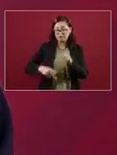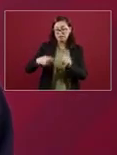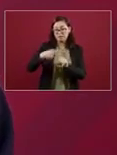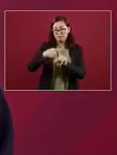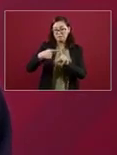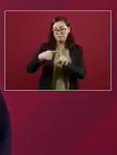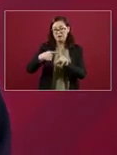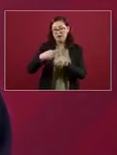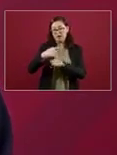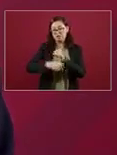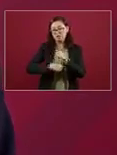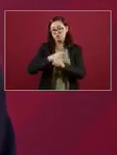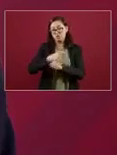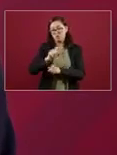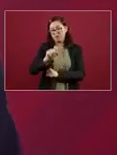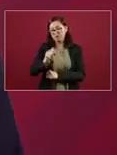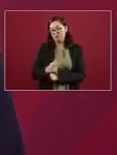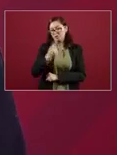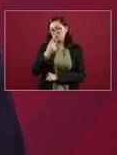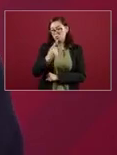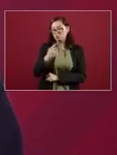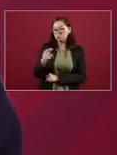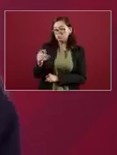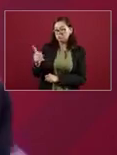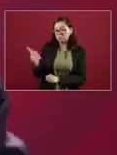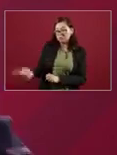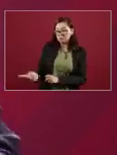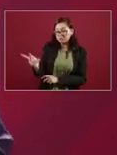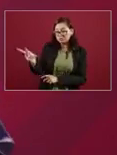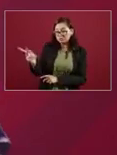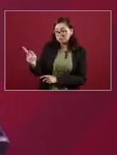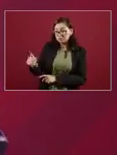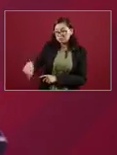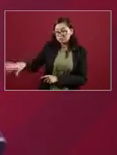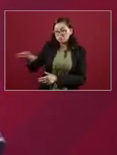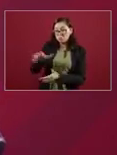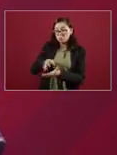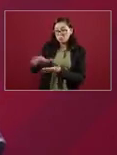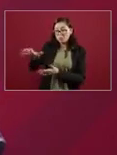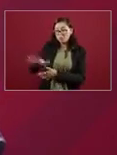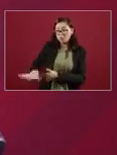el 21 si quieren que continúe en la presidencia o que renuncie.